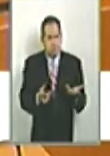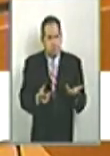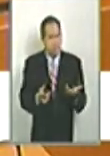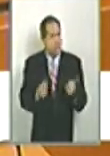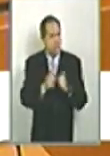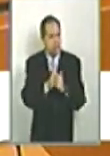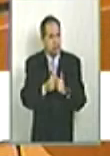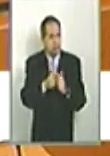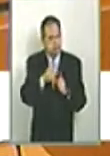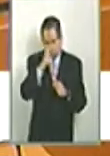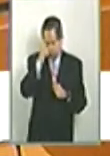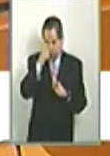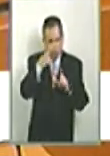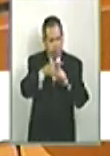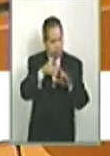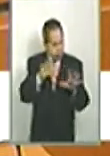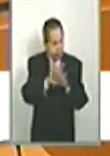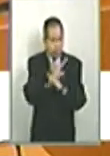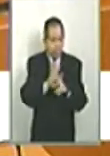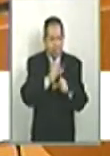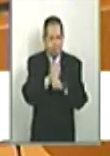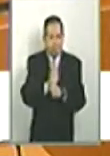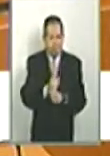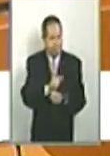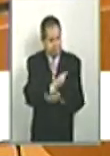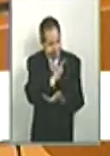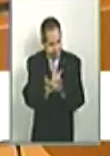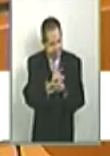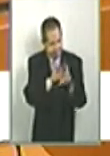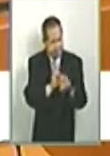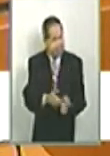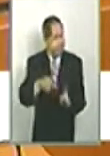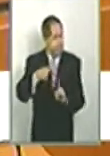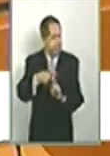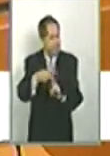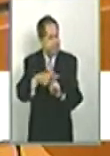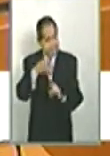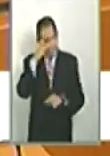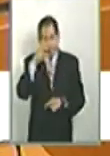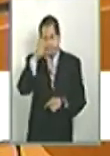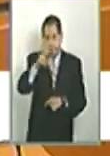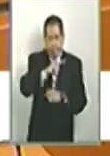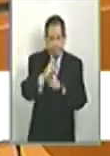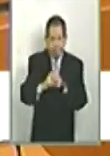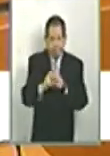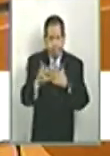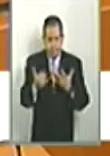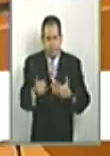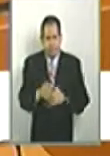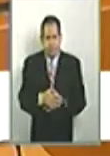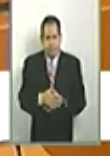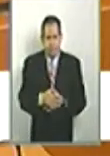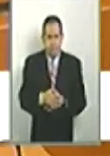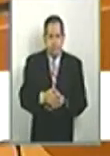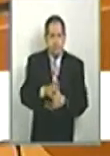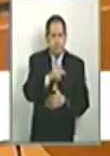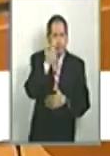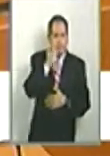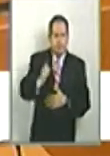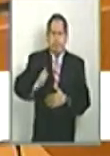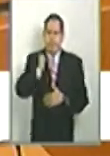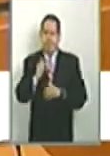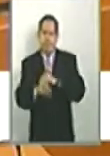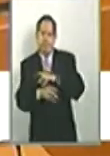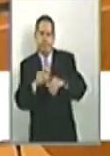con un ánimo verdadero de reforma legislativo positivo para el país y que no se quiere aprovechar esta